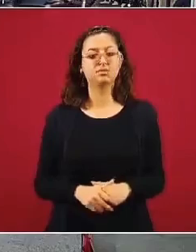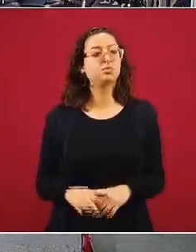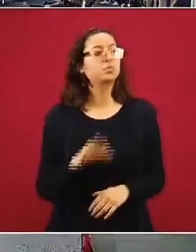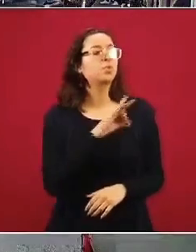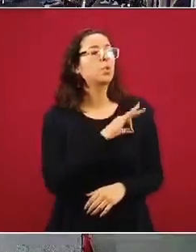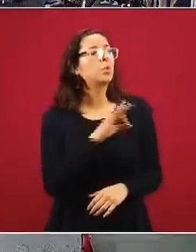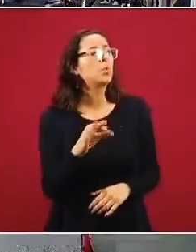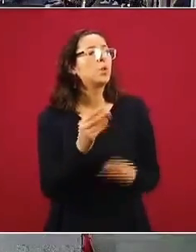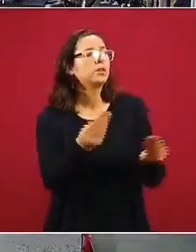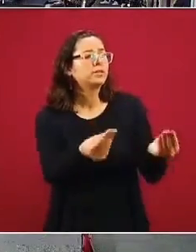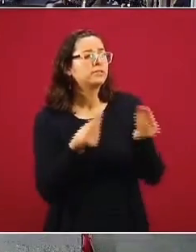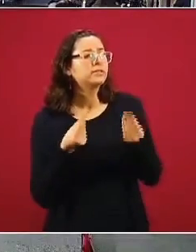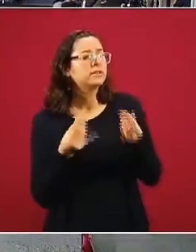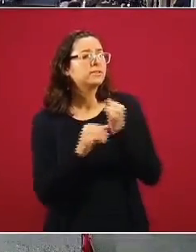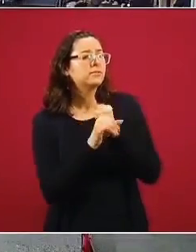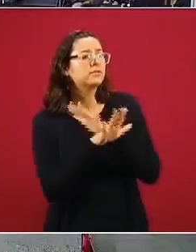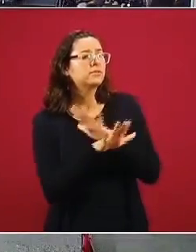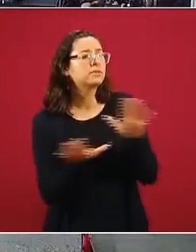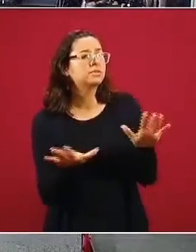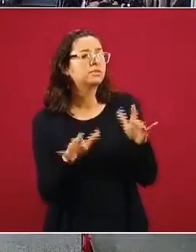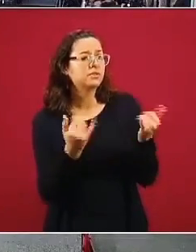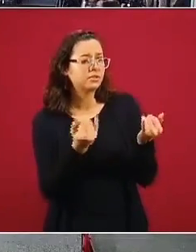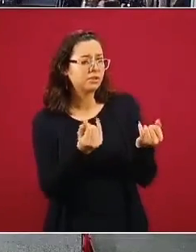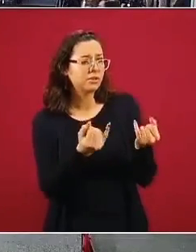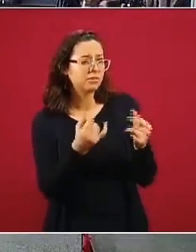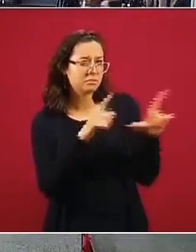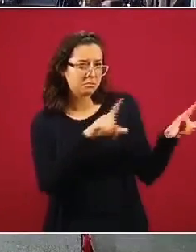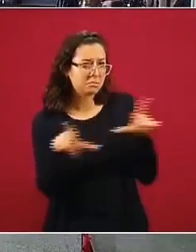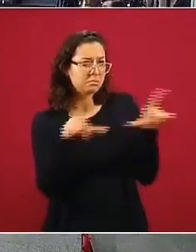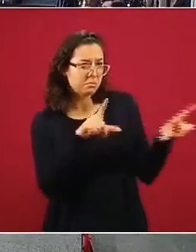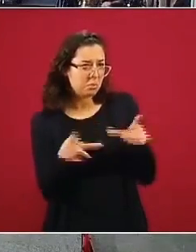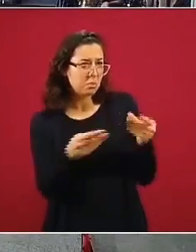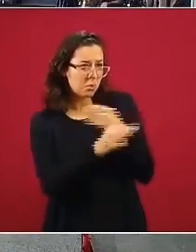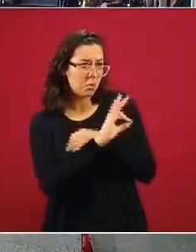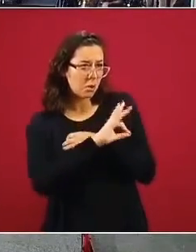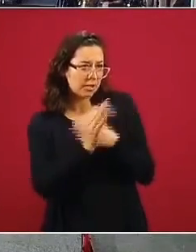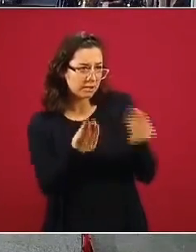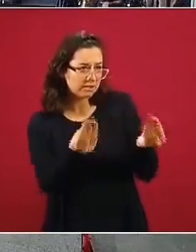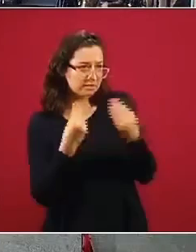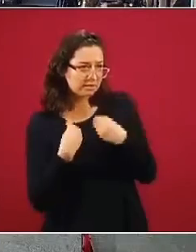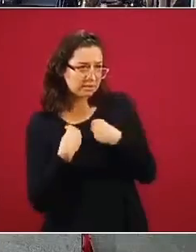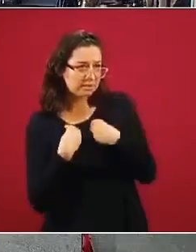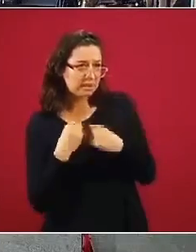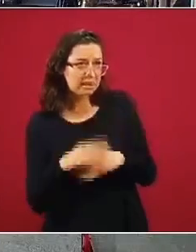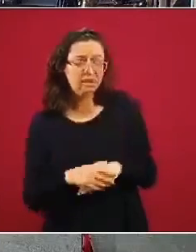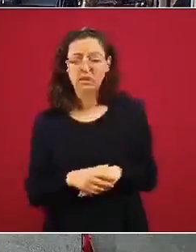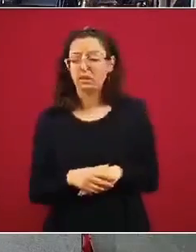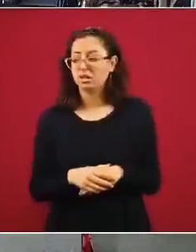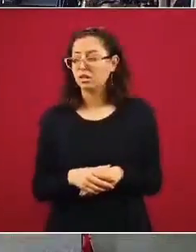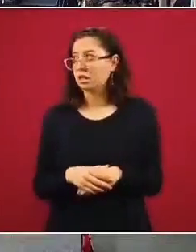Presentación o al informe que le dieron. Sí, él la va a hacer. Pero en la noche. En la noche.